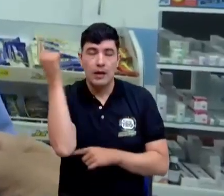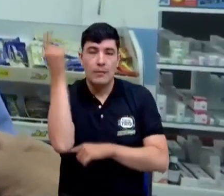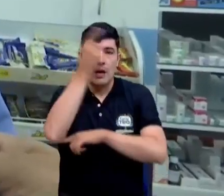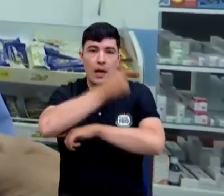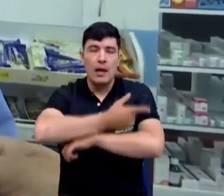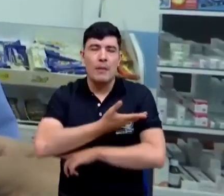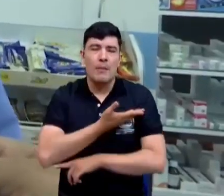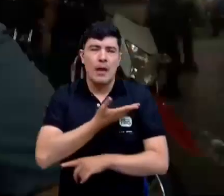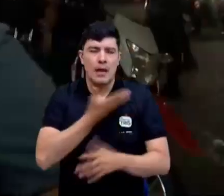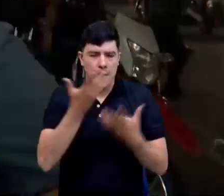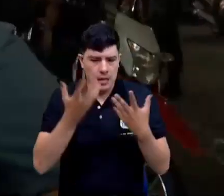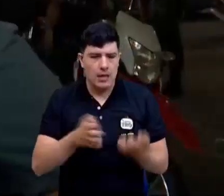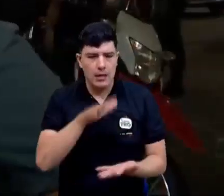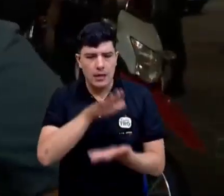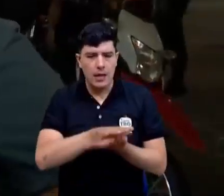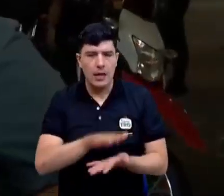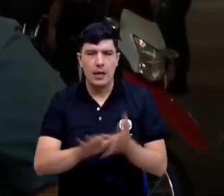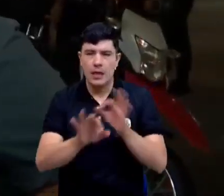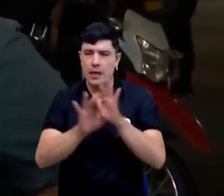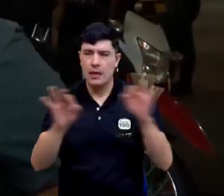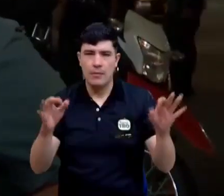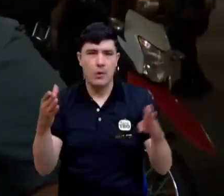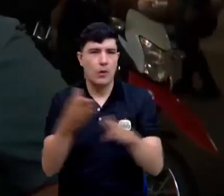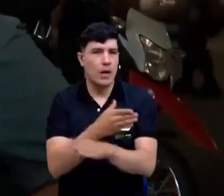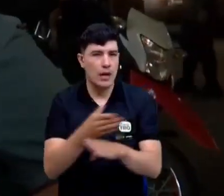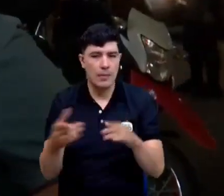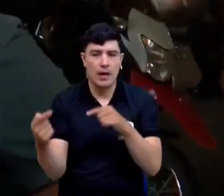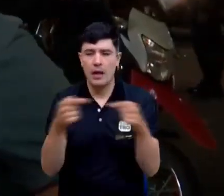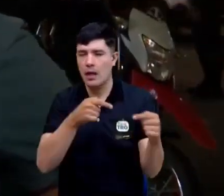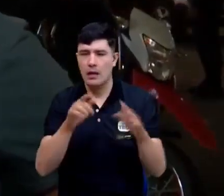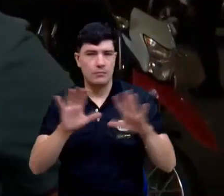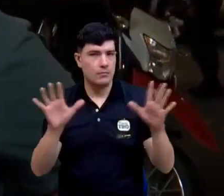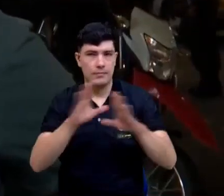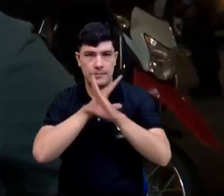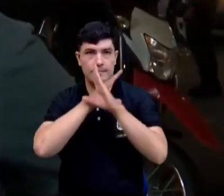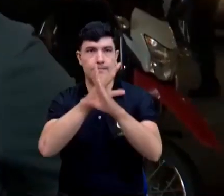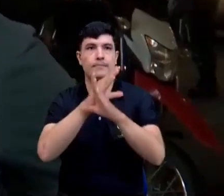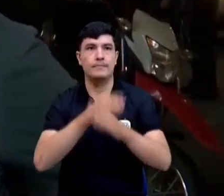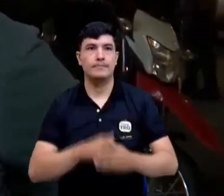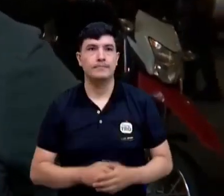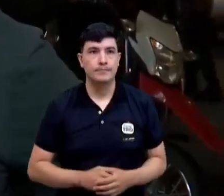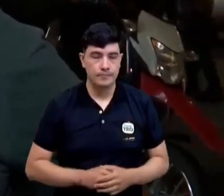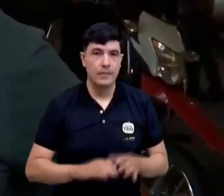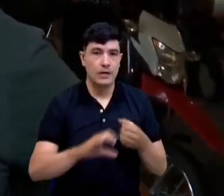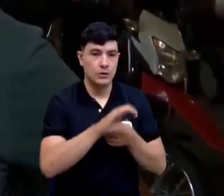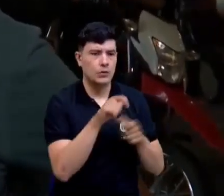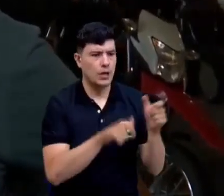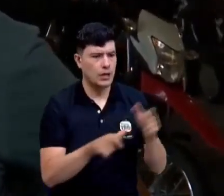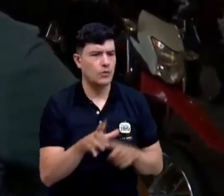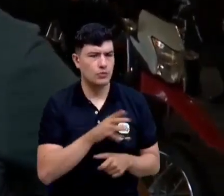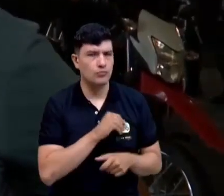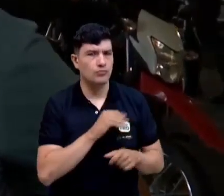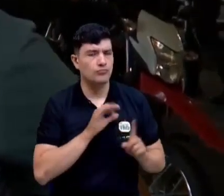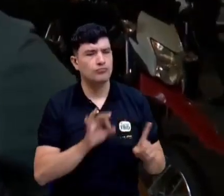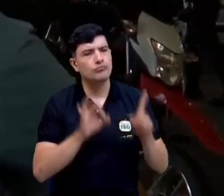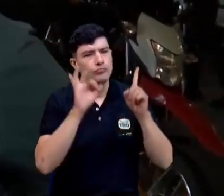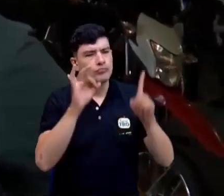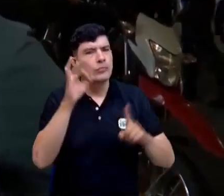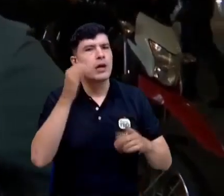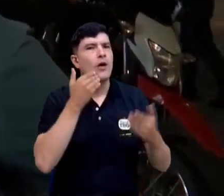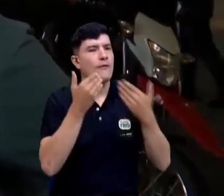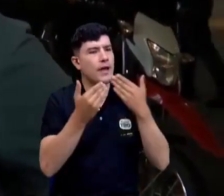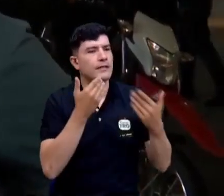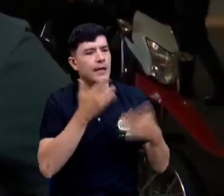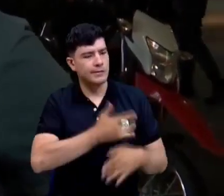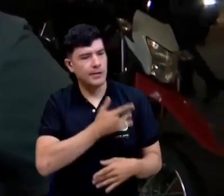ninguna tragedia, ninguna pelea. No, totalmente de acuerdo, porque eso hace que uno como ciudadano también se sienta más seguro, más confianza, y pues no está de